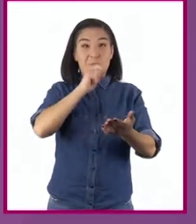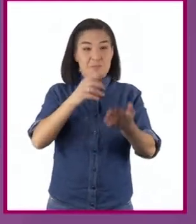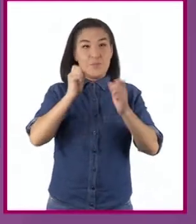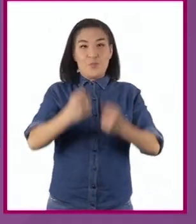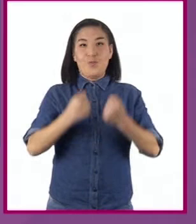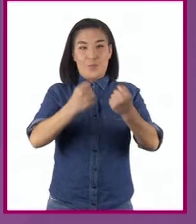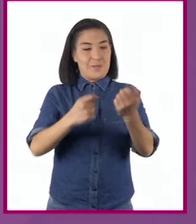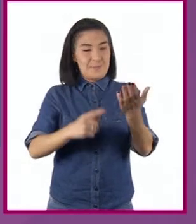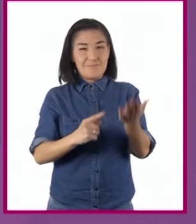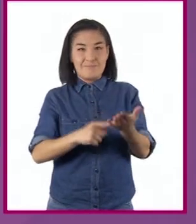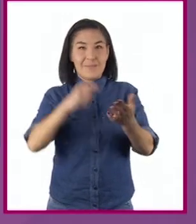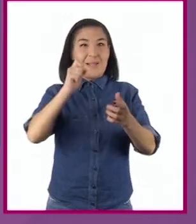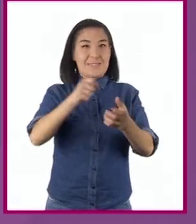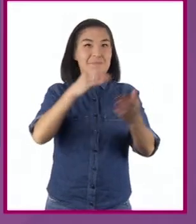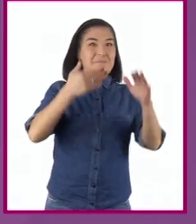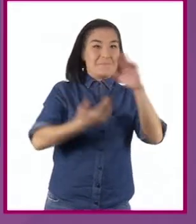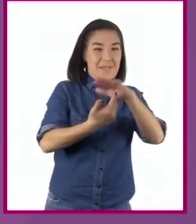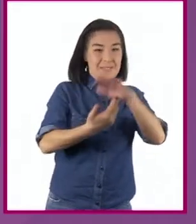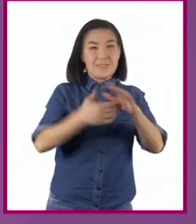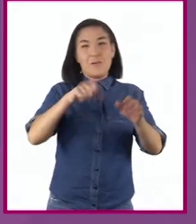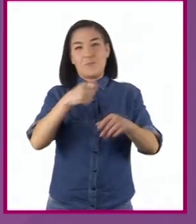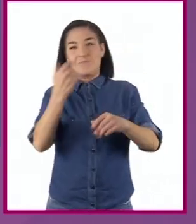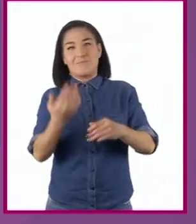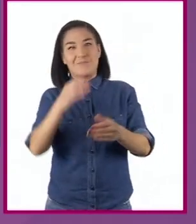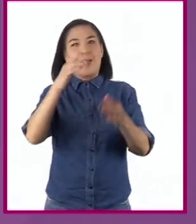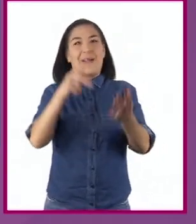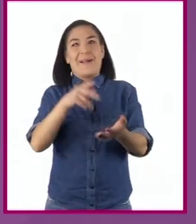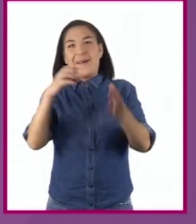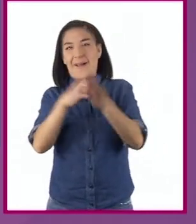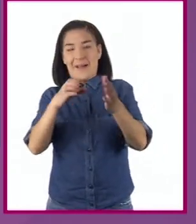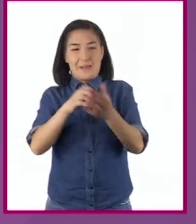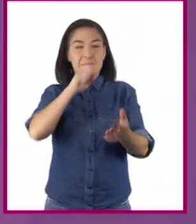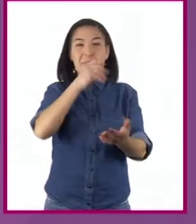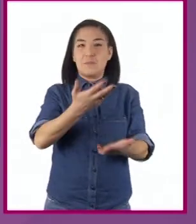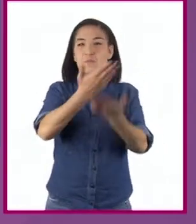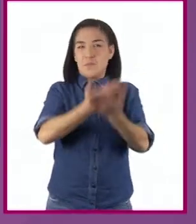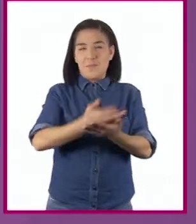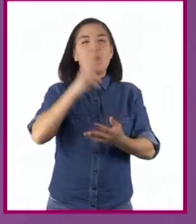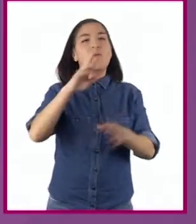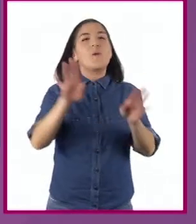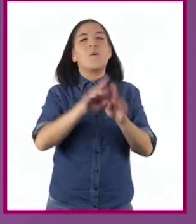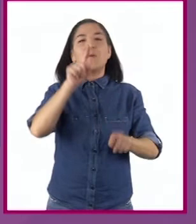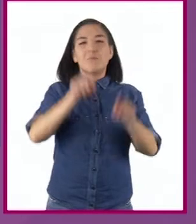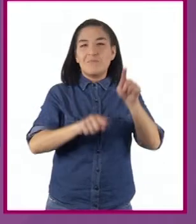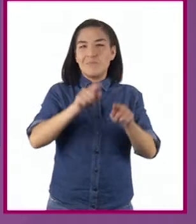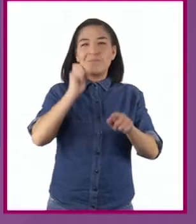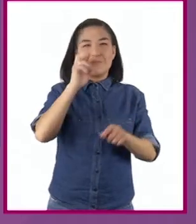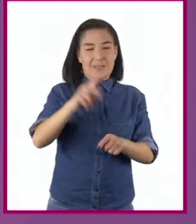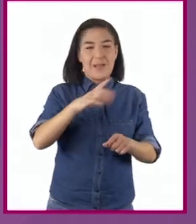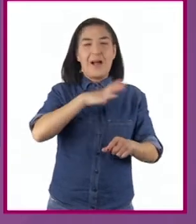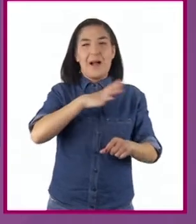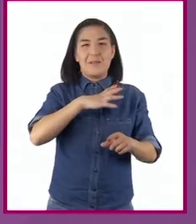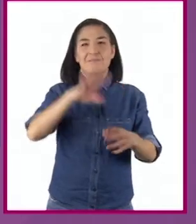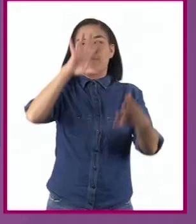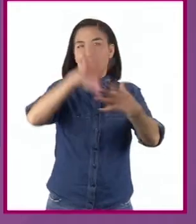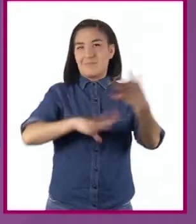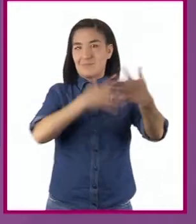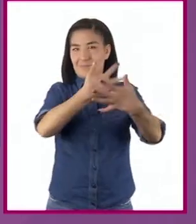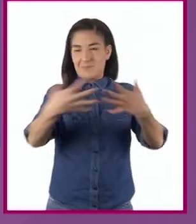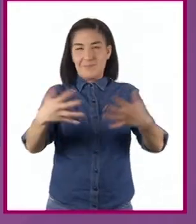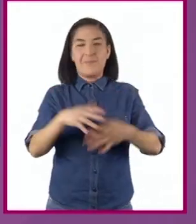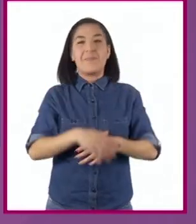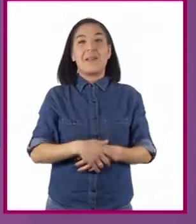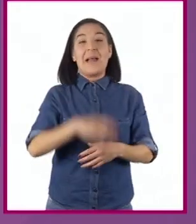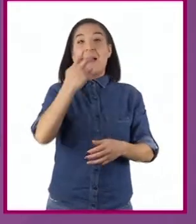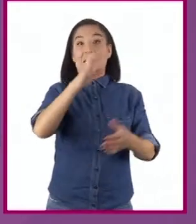mesa. Estas fuerzas son el peso y la fuerza normal. Para hacer el diagrama de cuerpo libre, se utiliza un plano cartesiano,